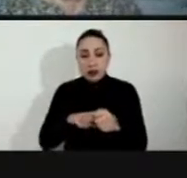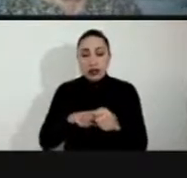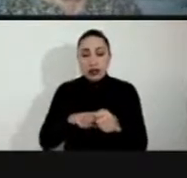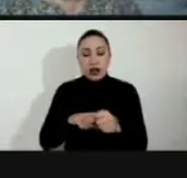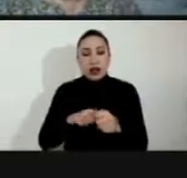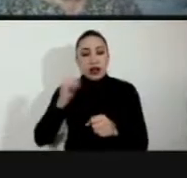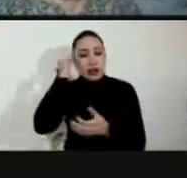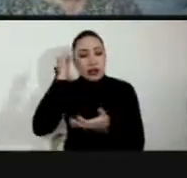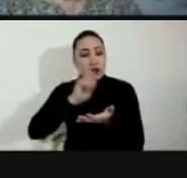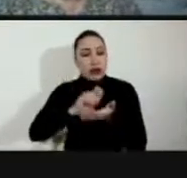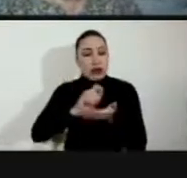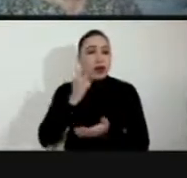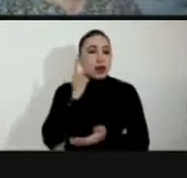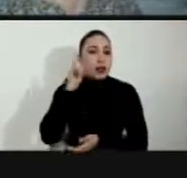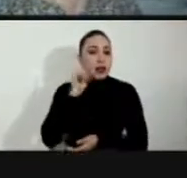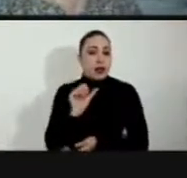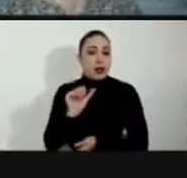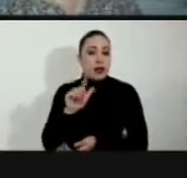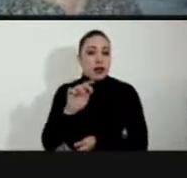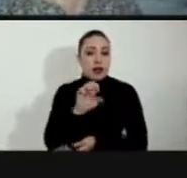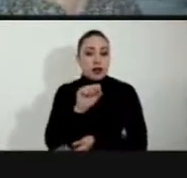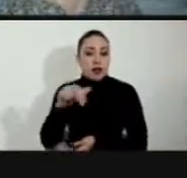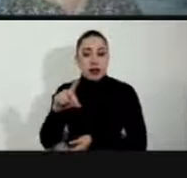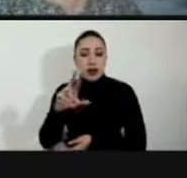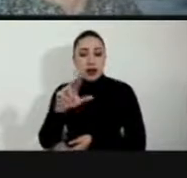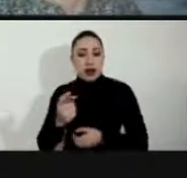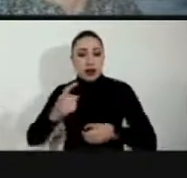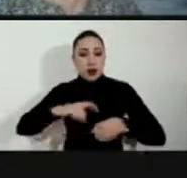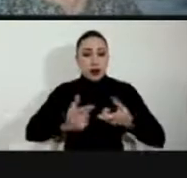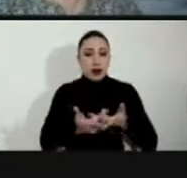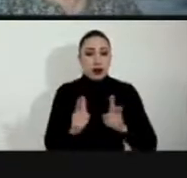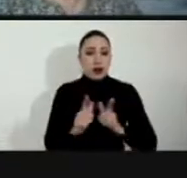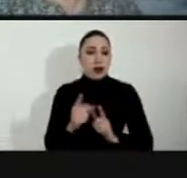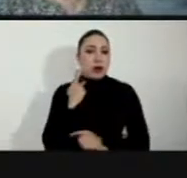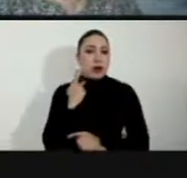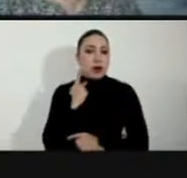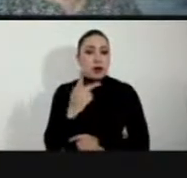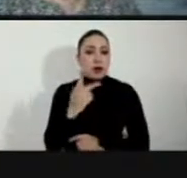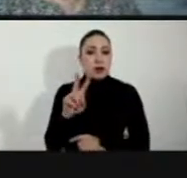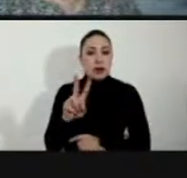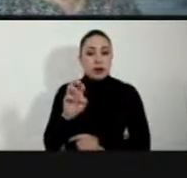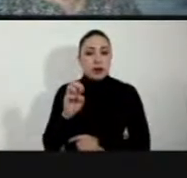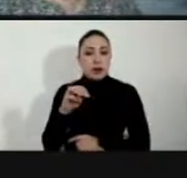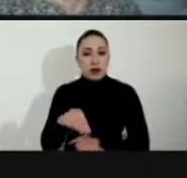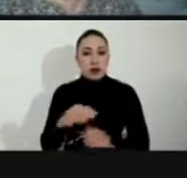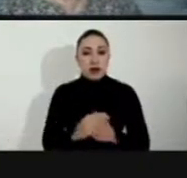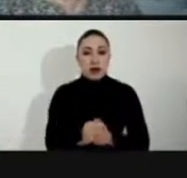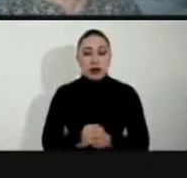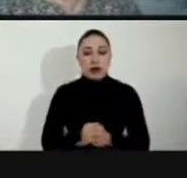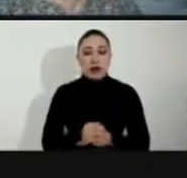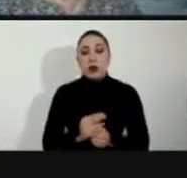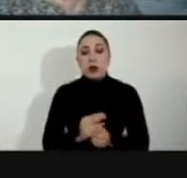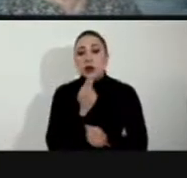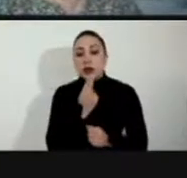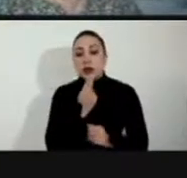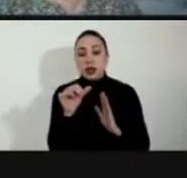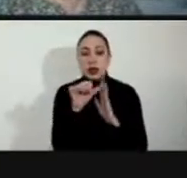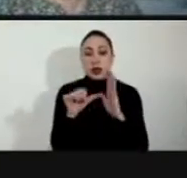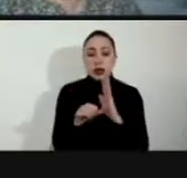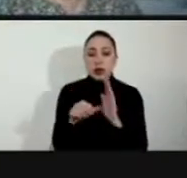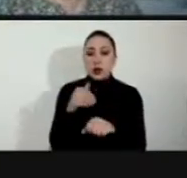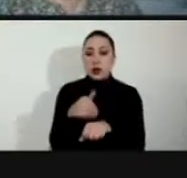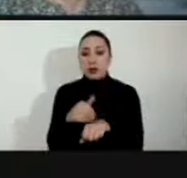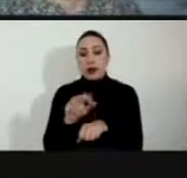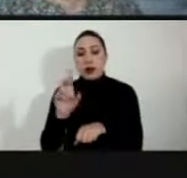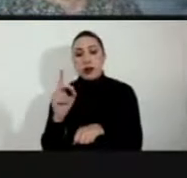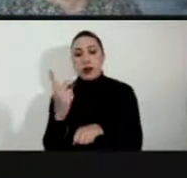de la Vega Piccolo, integrante del grupo parlamentario del Partido Verde Ecologista de México, con fundamento en lo dispuesto por el artículo 31,